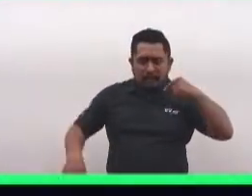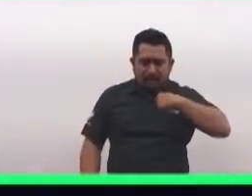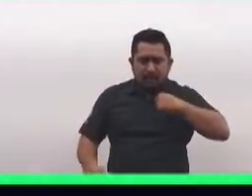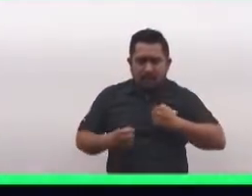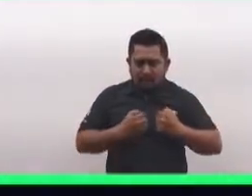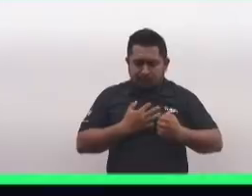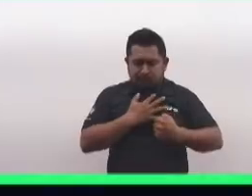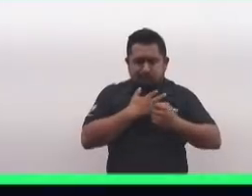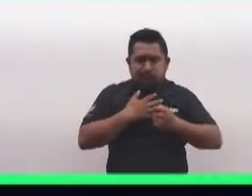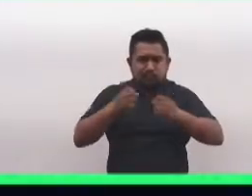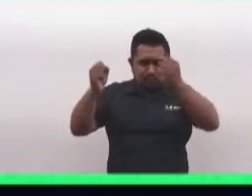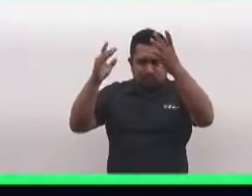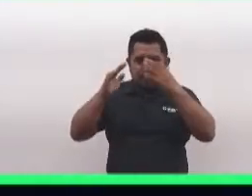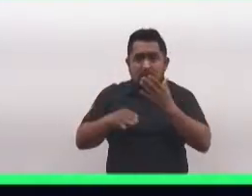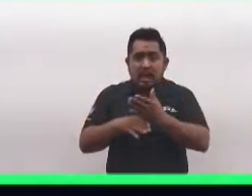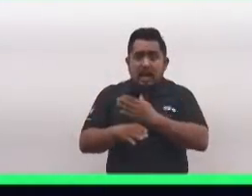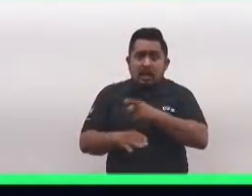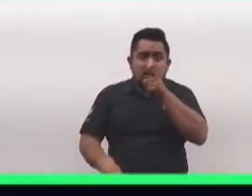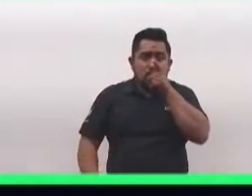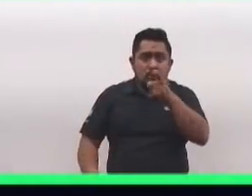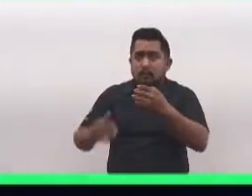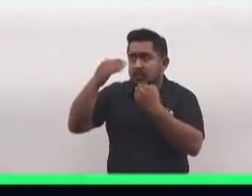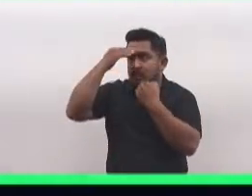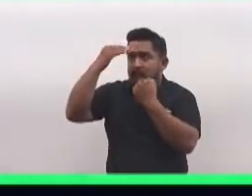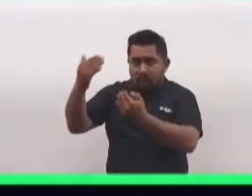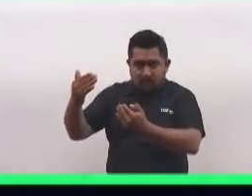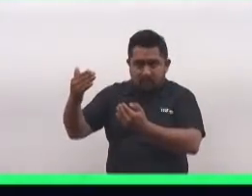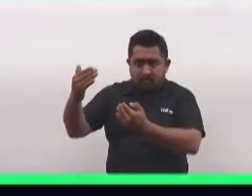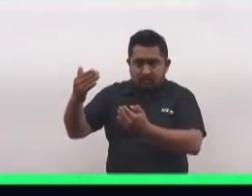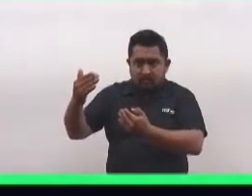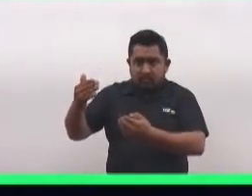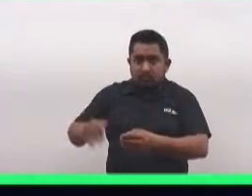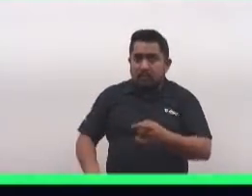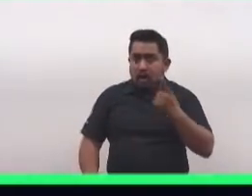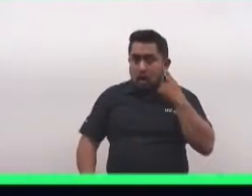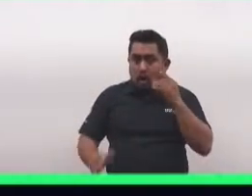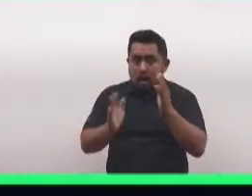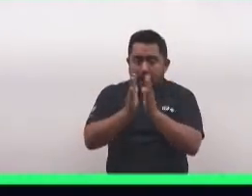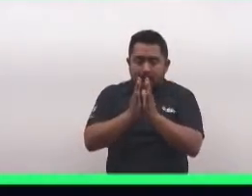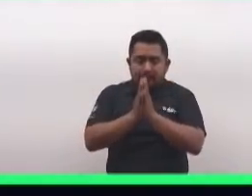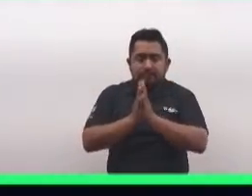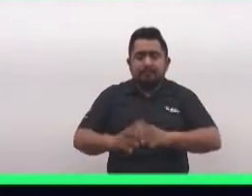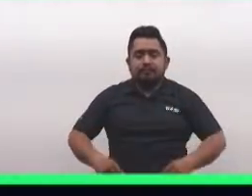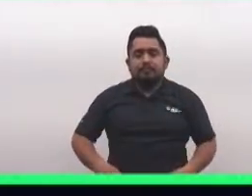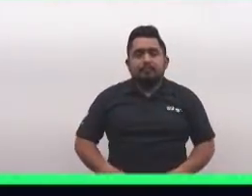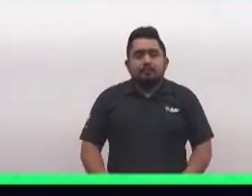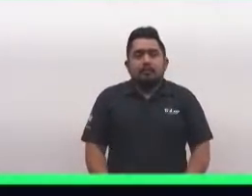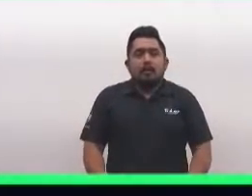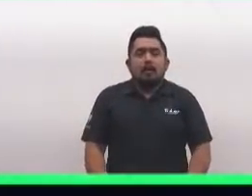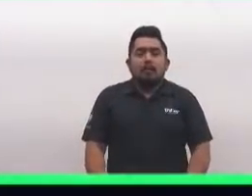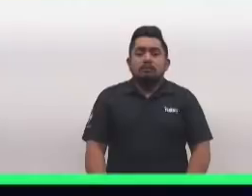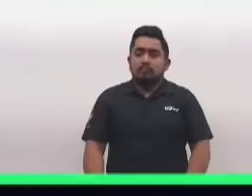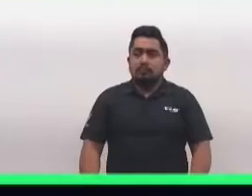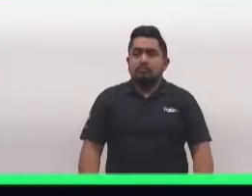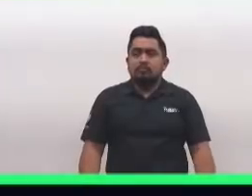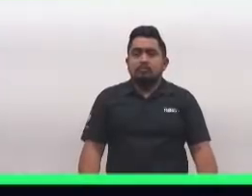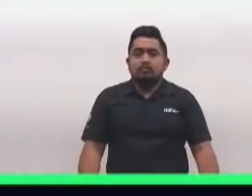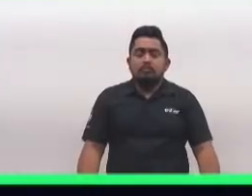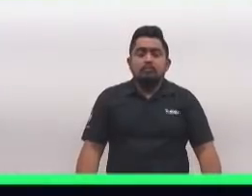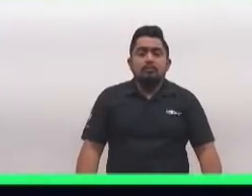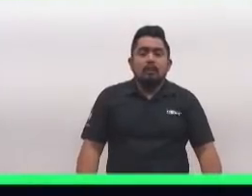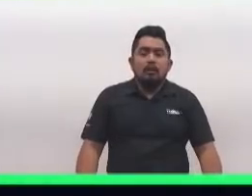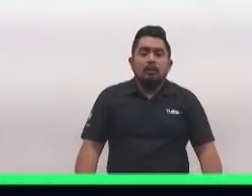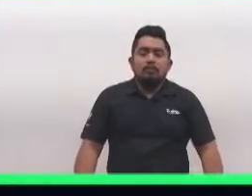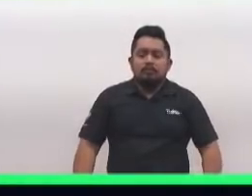todo lo que tienes que hacer es obedecer el que tiene después que oiga vamos a orar gloria al señor